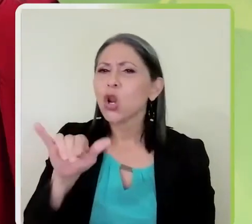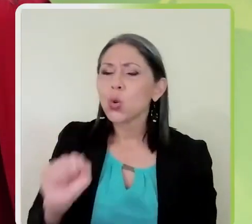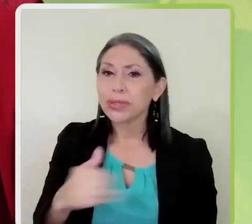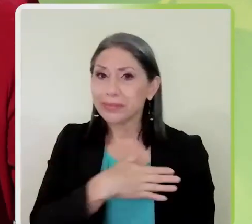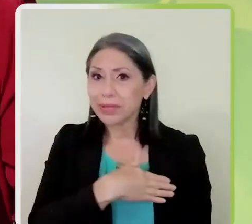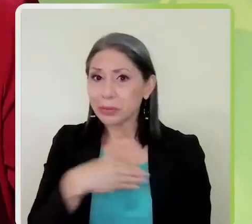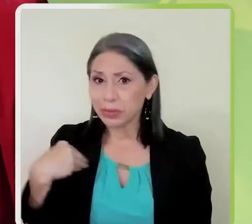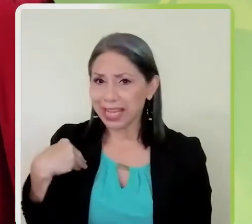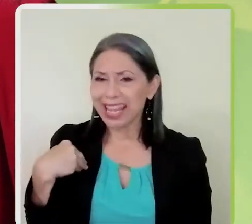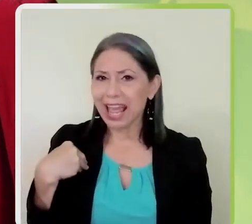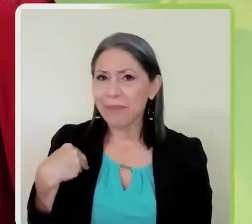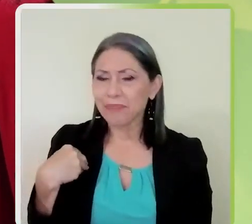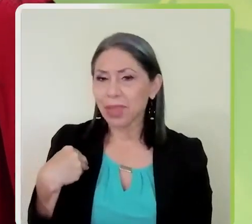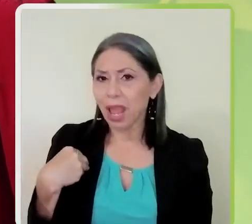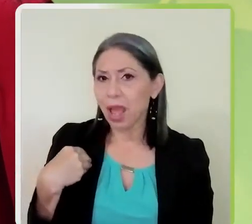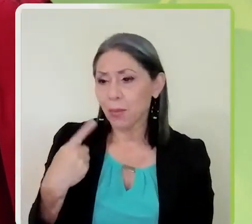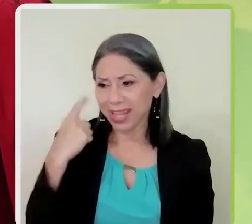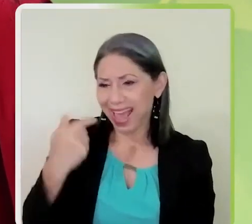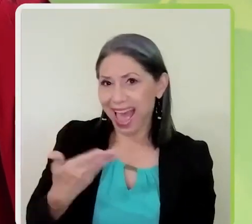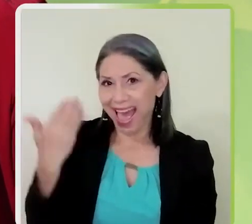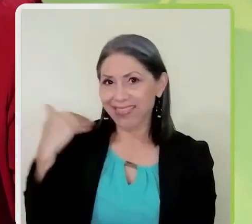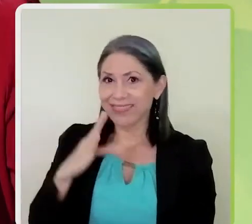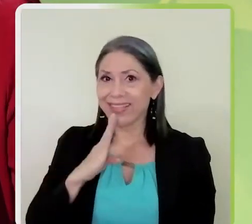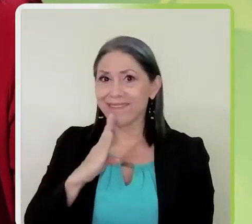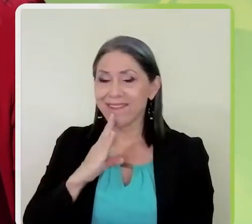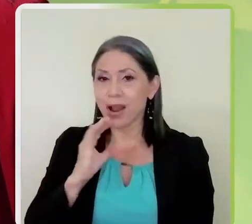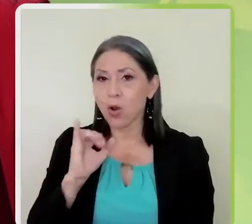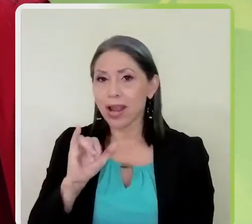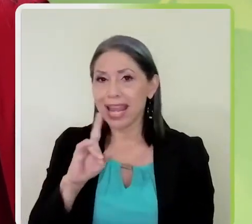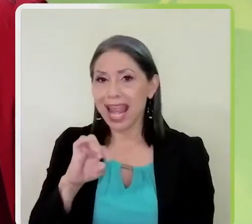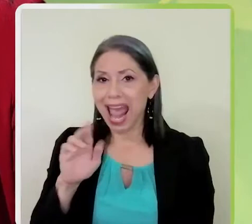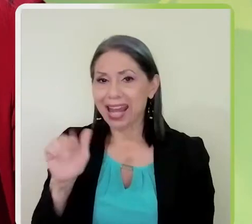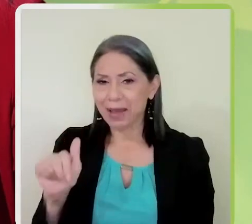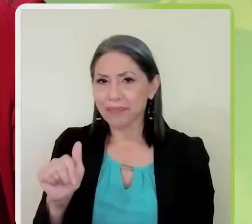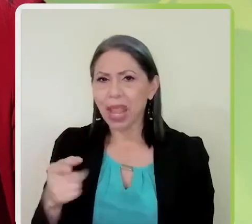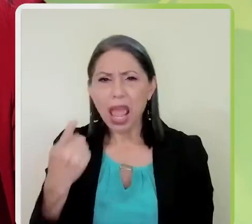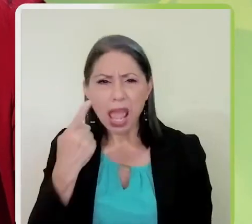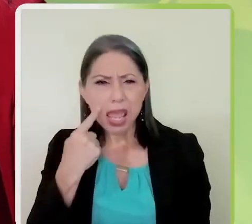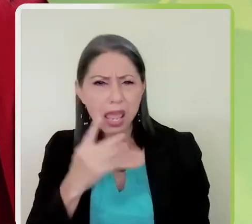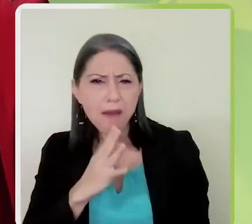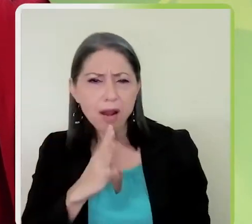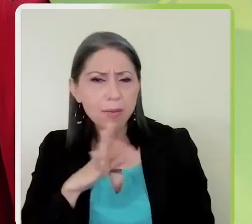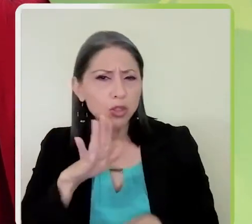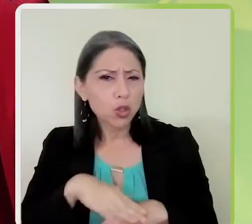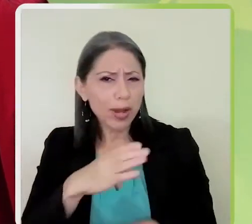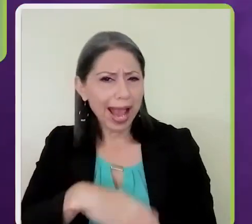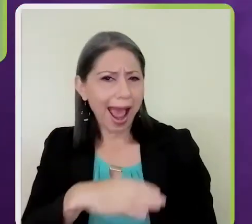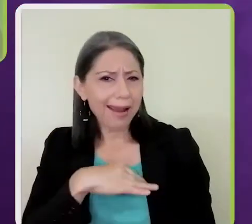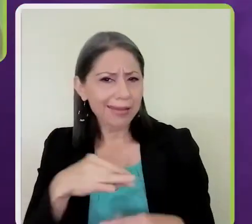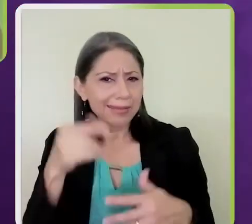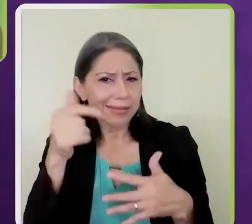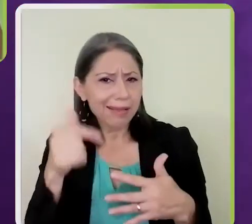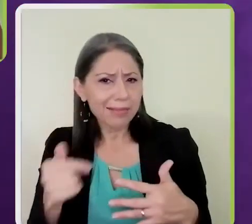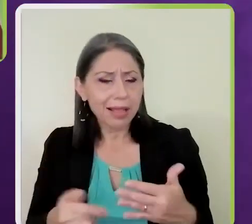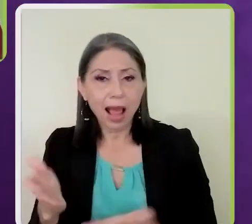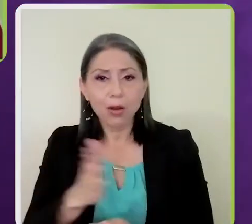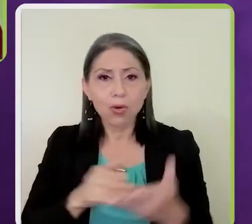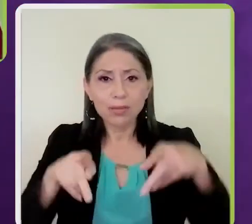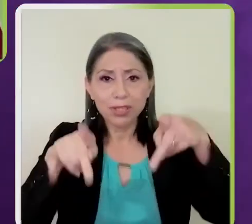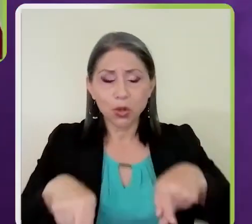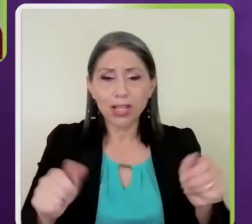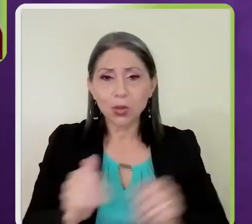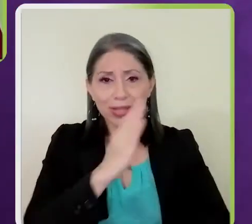también retomáramos, en el bloque anterior conversaba con Iliana y veíamos estas particularidades de alguna población en condición de